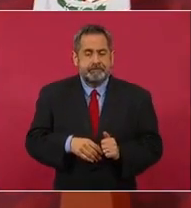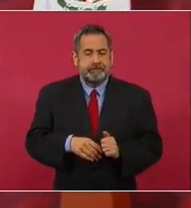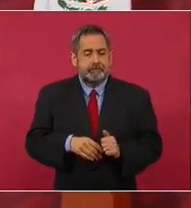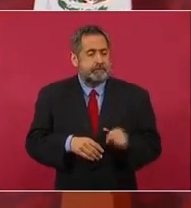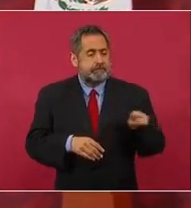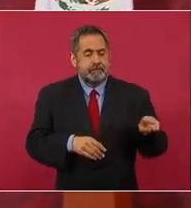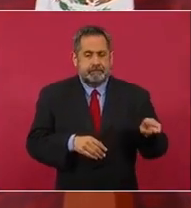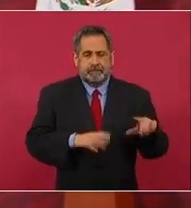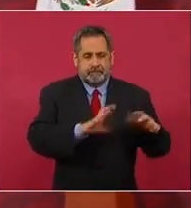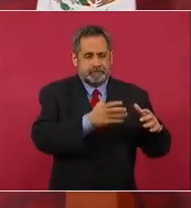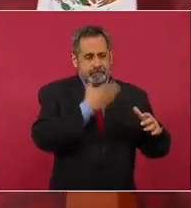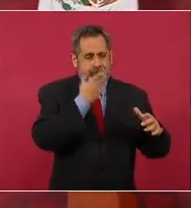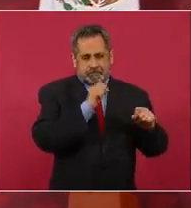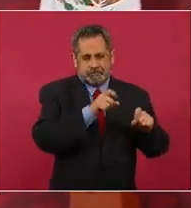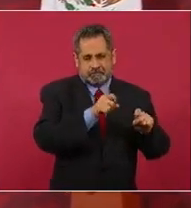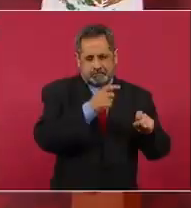de los conservadores,